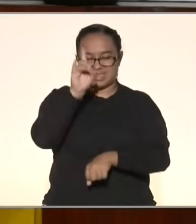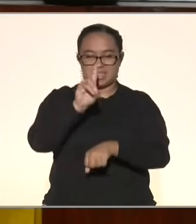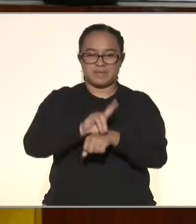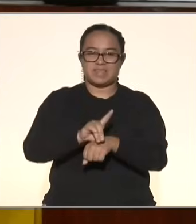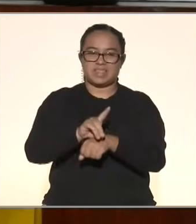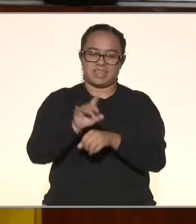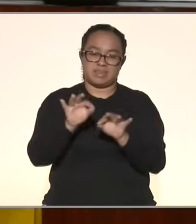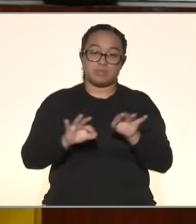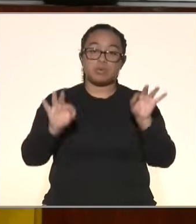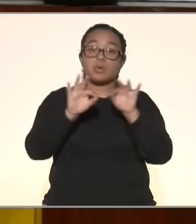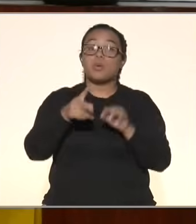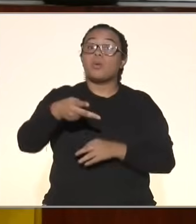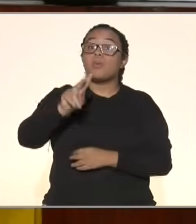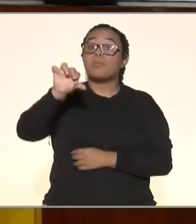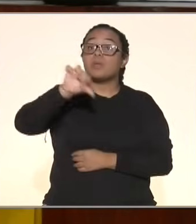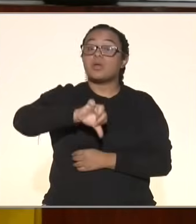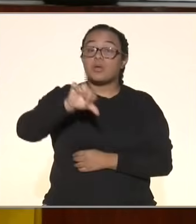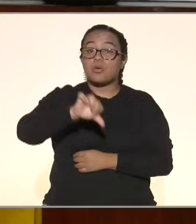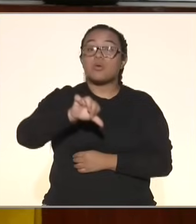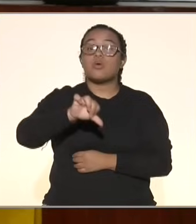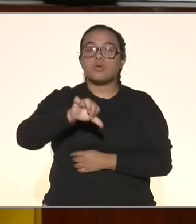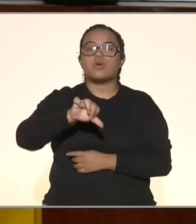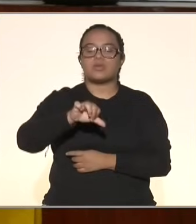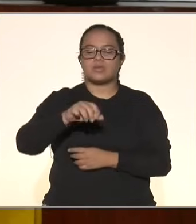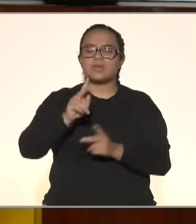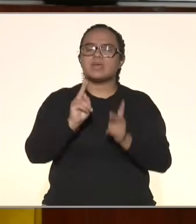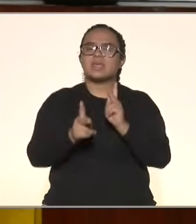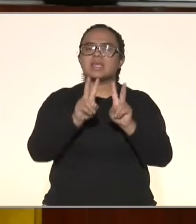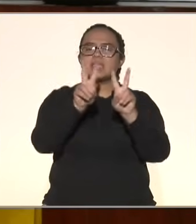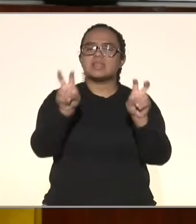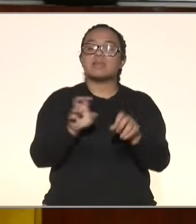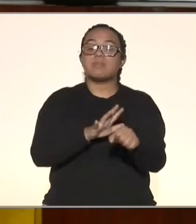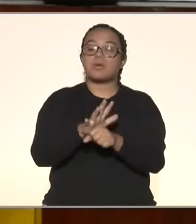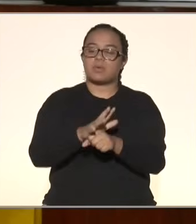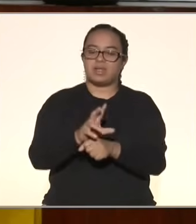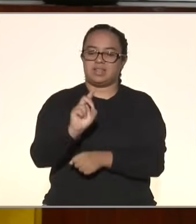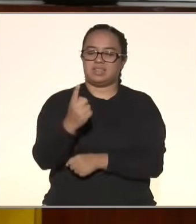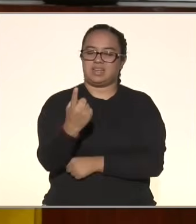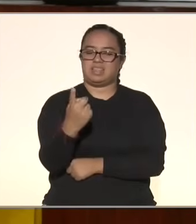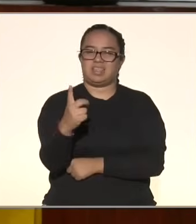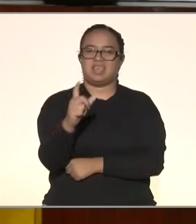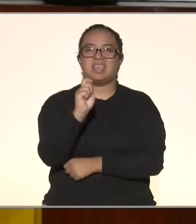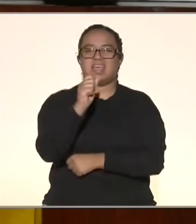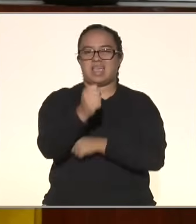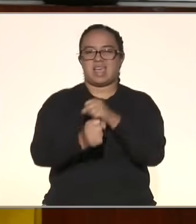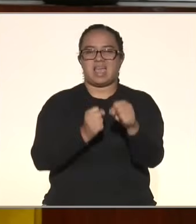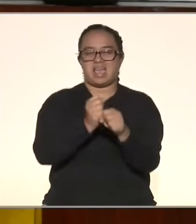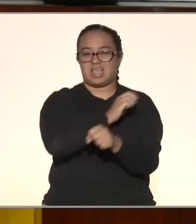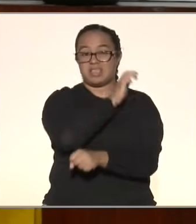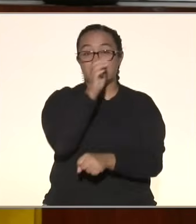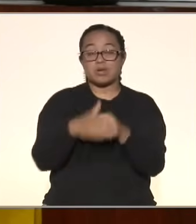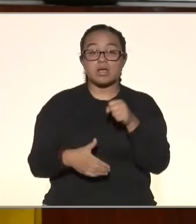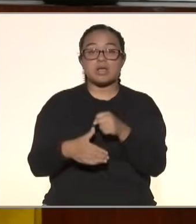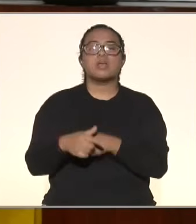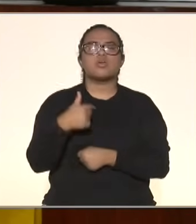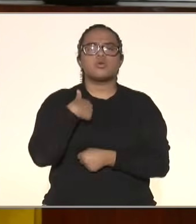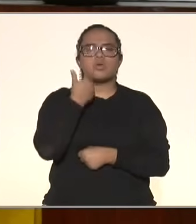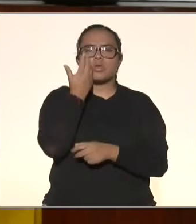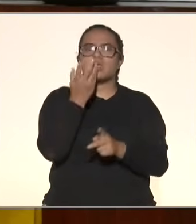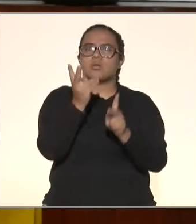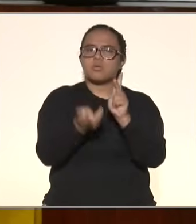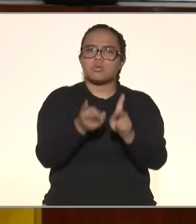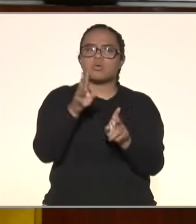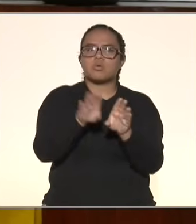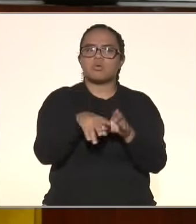vamos a hablar justamente de la fiesta que está por venir, que es el fin de año. Y lo que nos interesa muchísimo es platicar con ustedes de todas